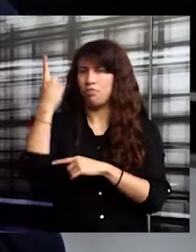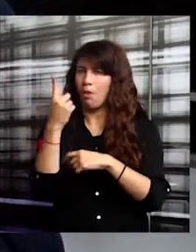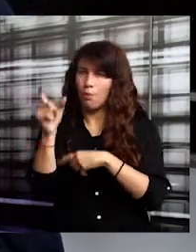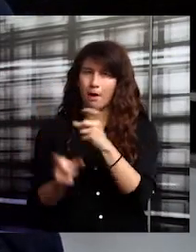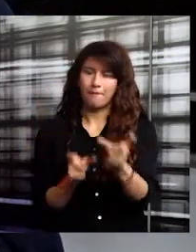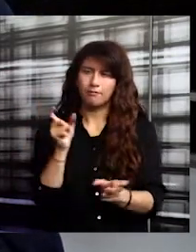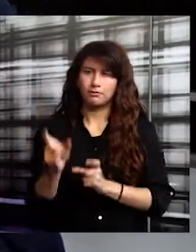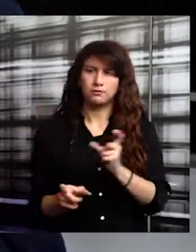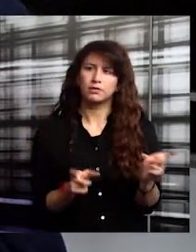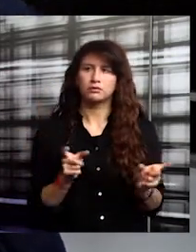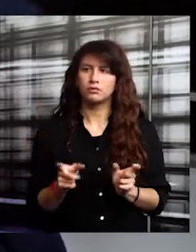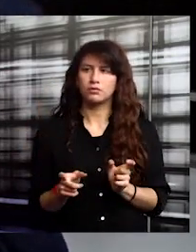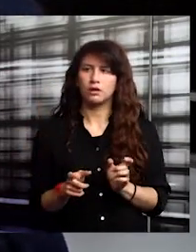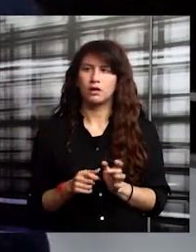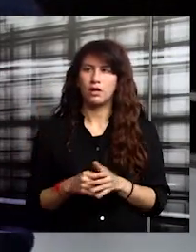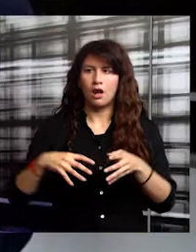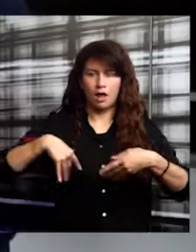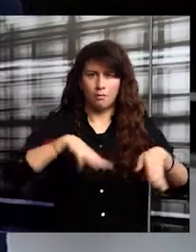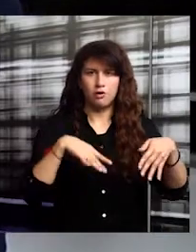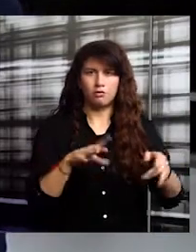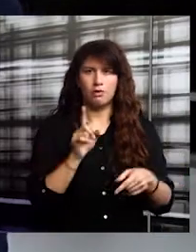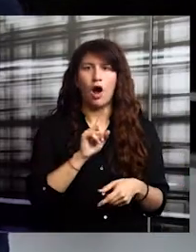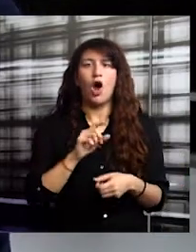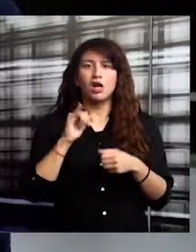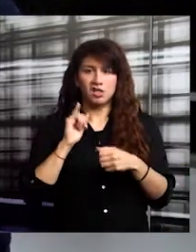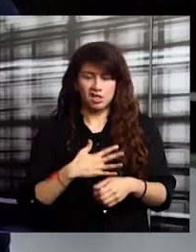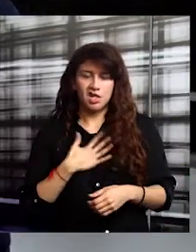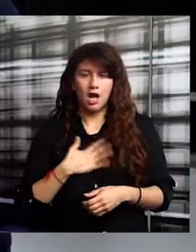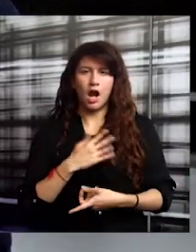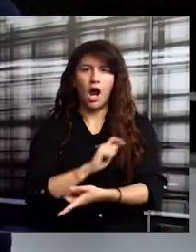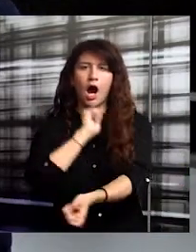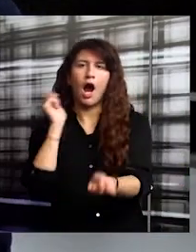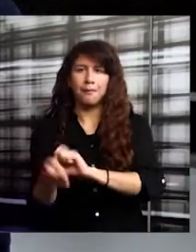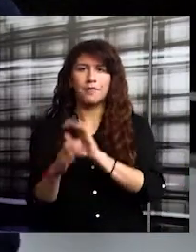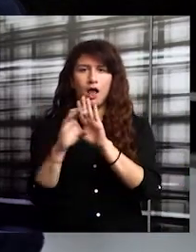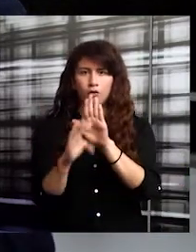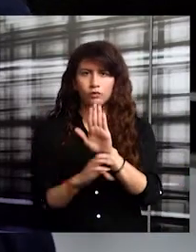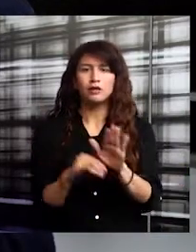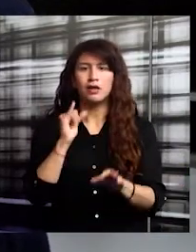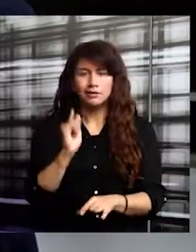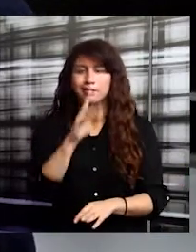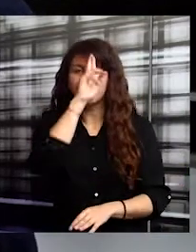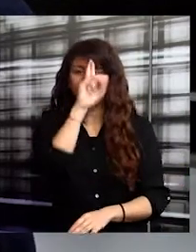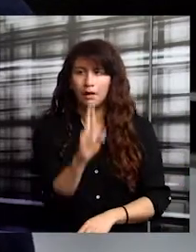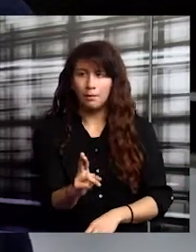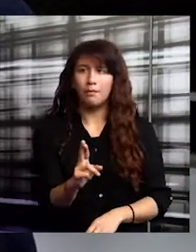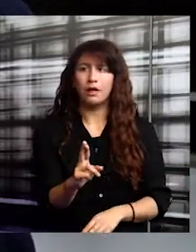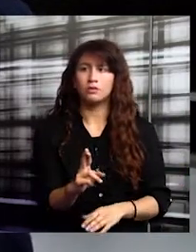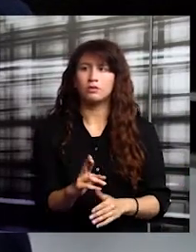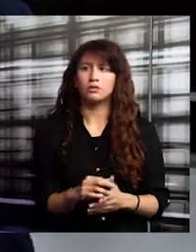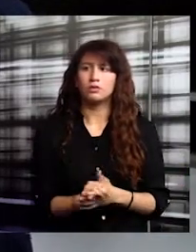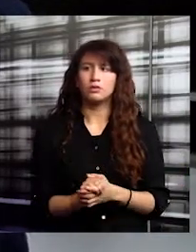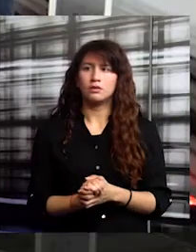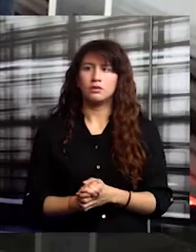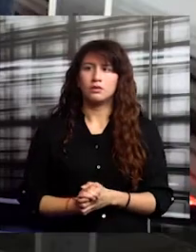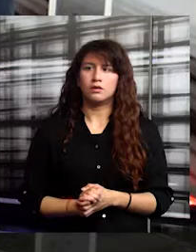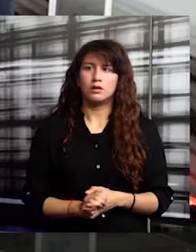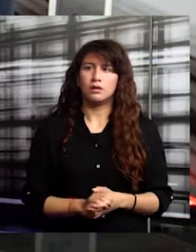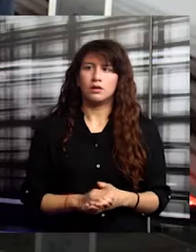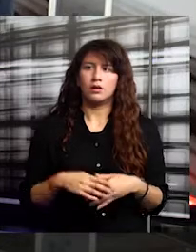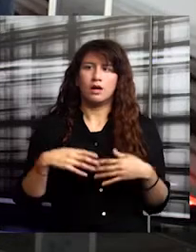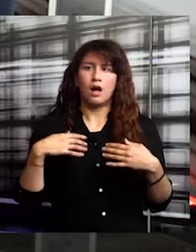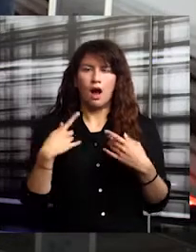la Constitución. Y es tan respetable como el que quiere cambiar la Constitución. Así es. Entonces, ¿a usted le parece bien de que se haya tomado esa